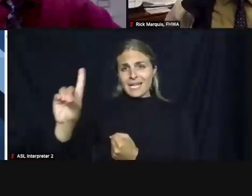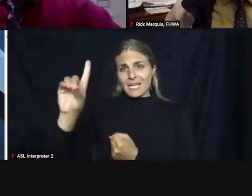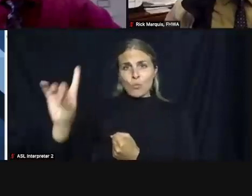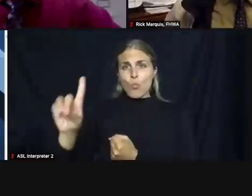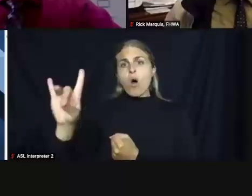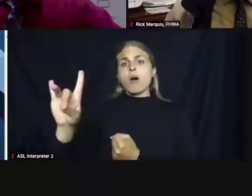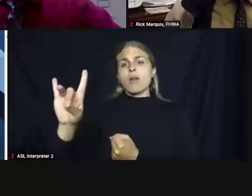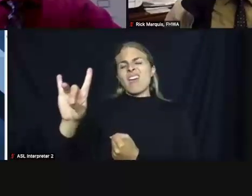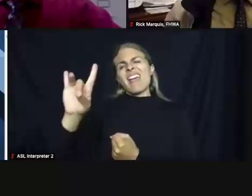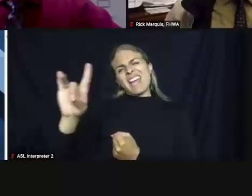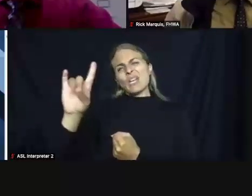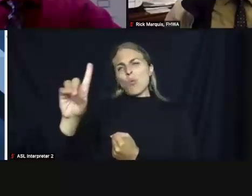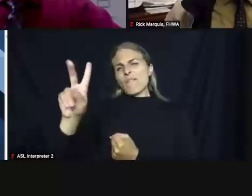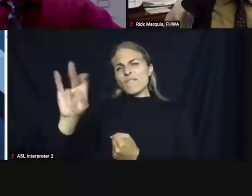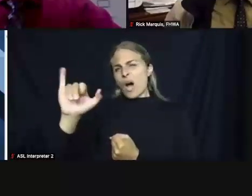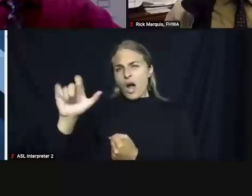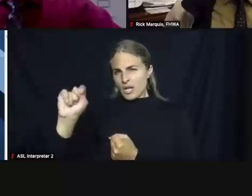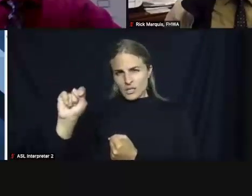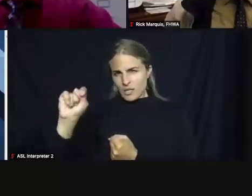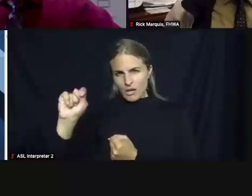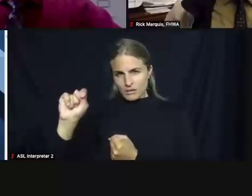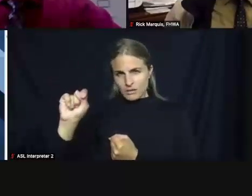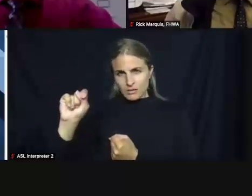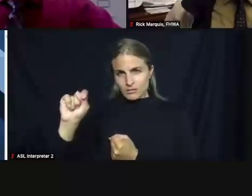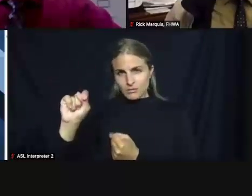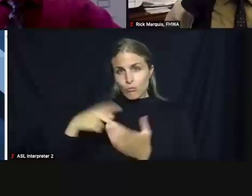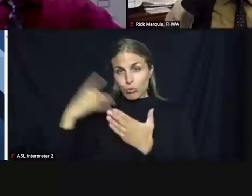de la alternativa del proyecto del